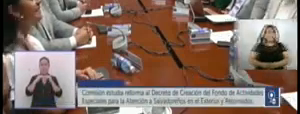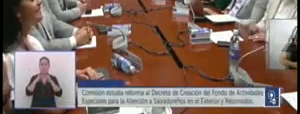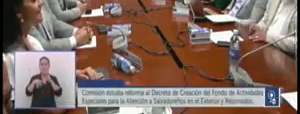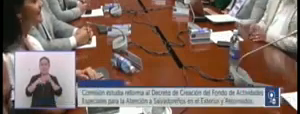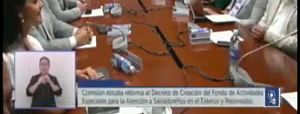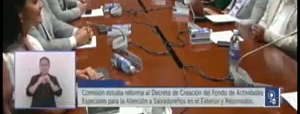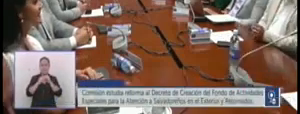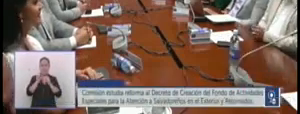¡Gracias!